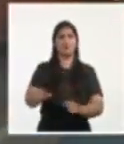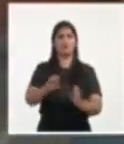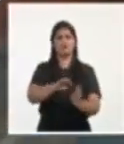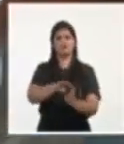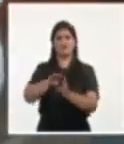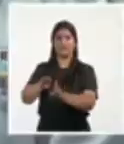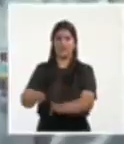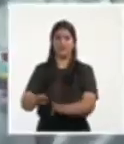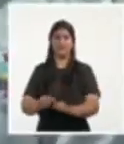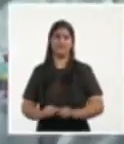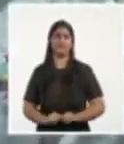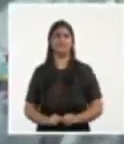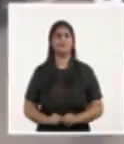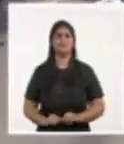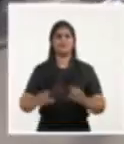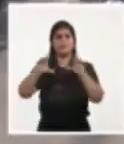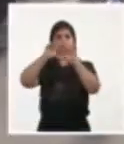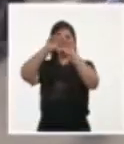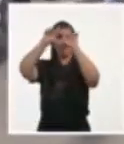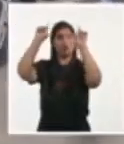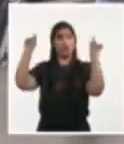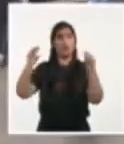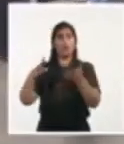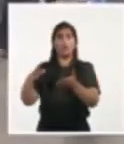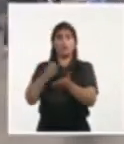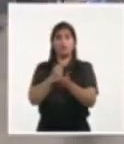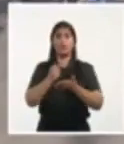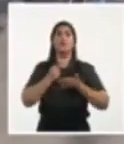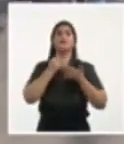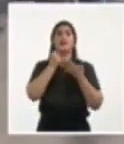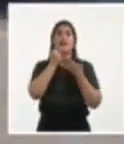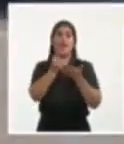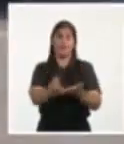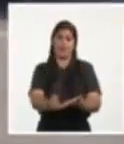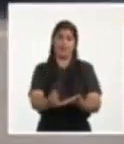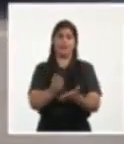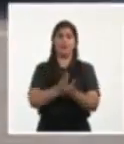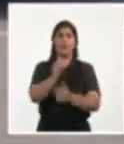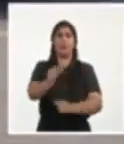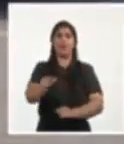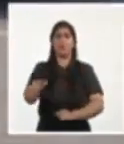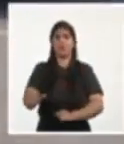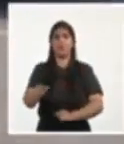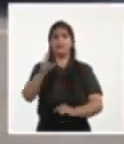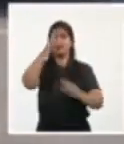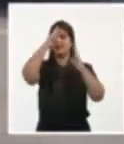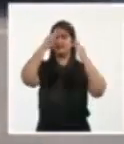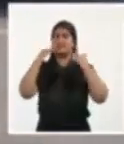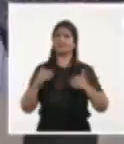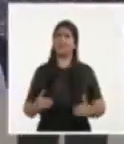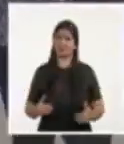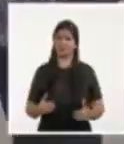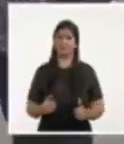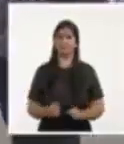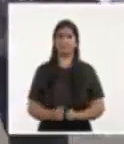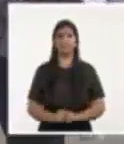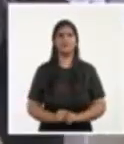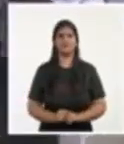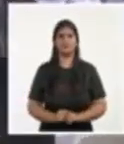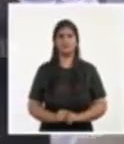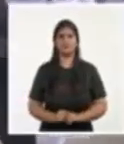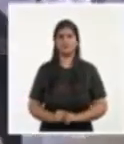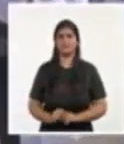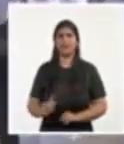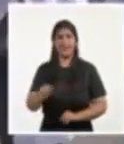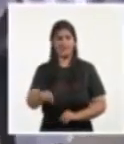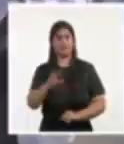médicas. Lo que han estado haciendo los estudiantes de las ciencias médicas en este proceso es, yo creo que cuando se escriba la historia de